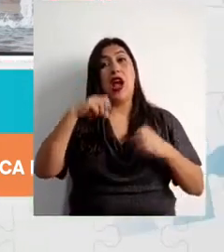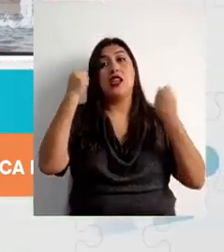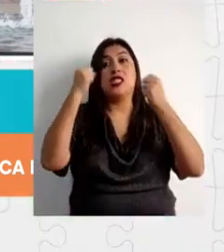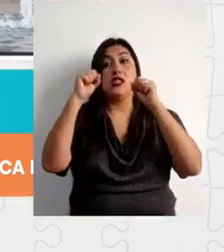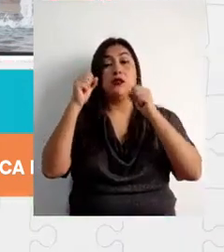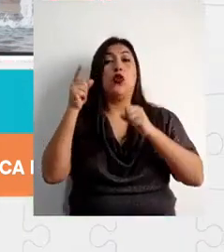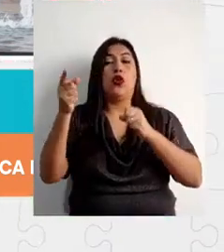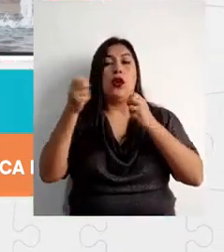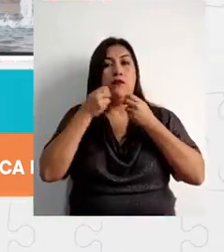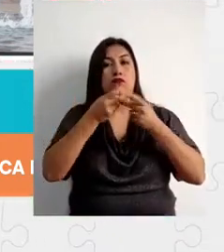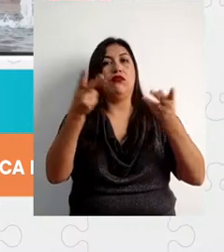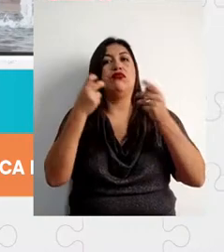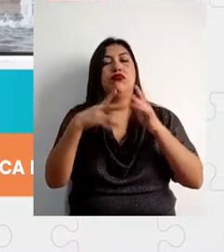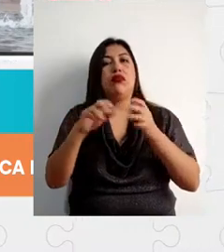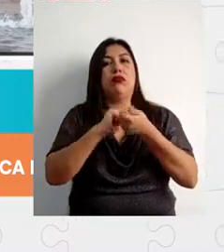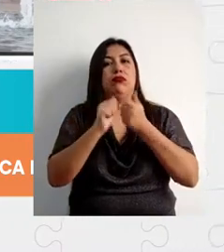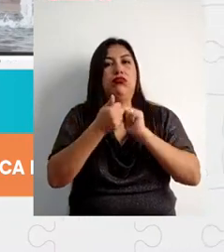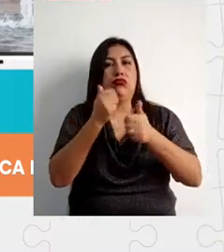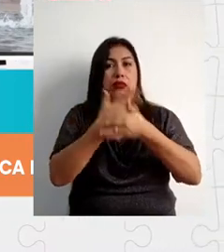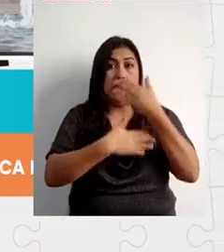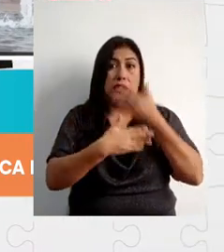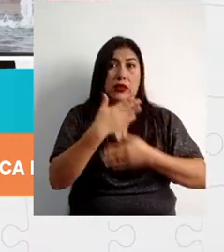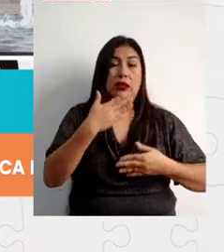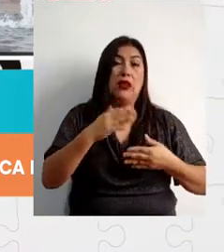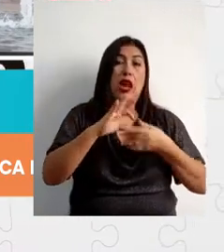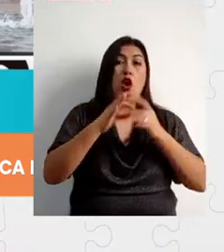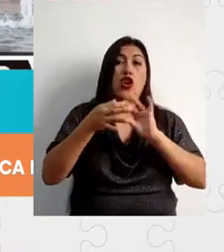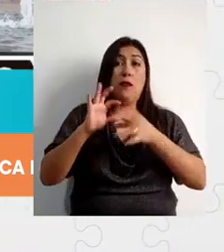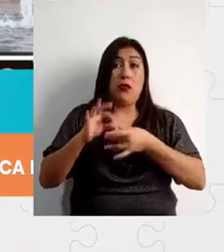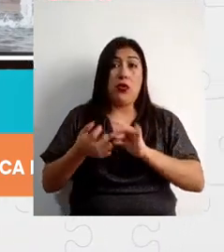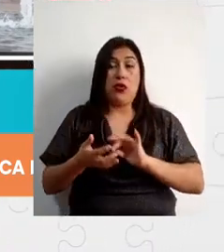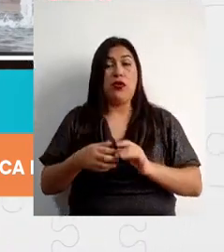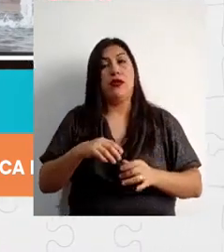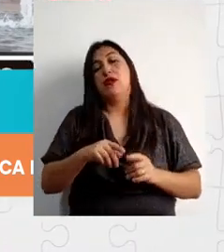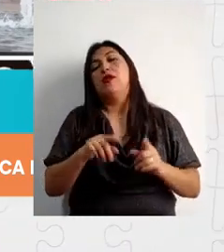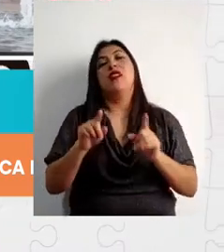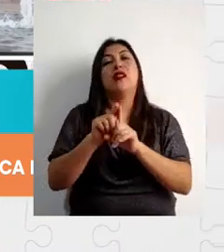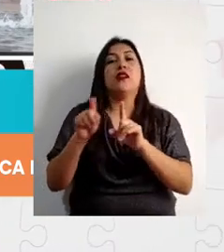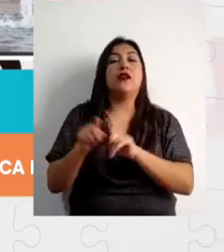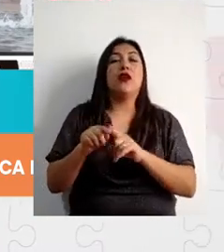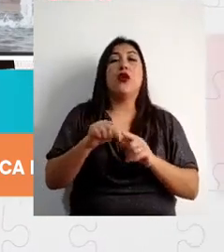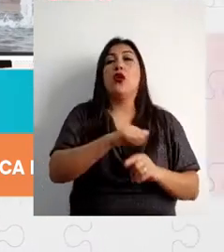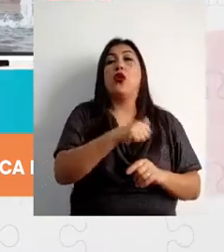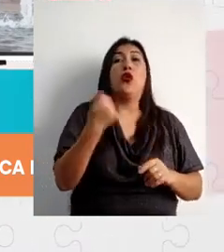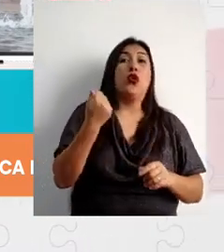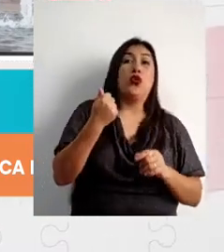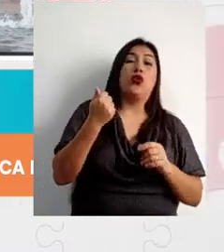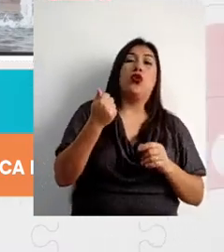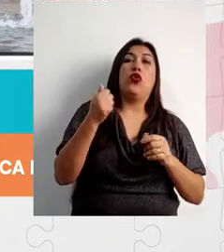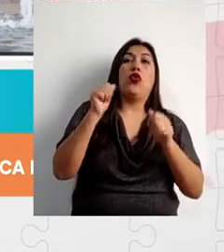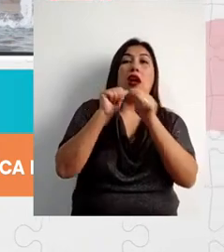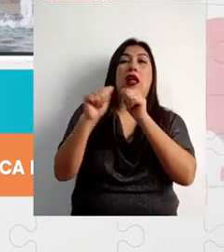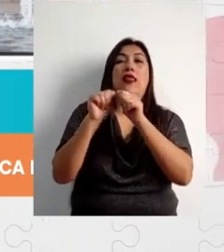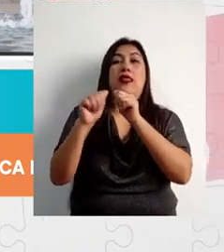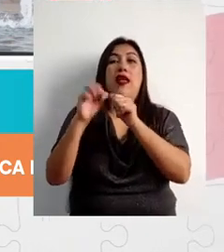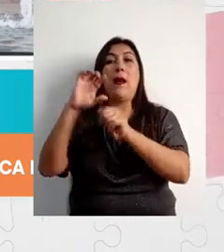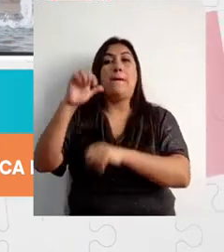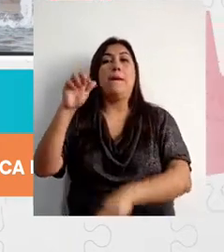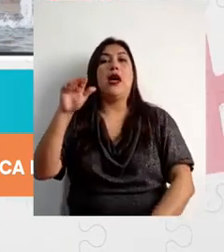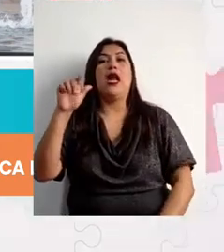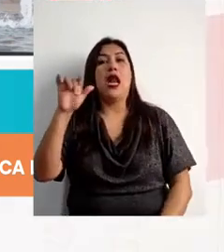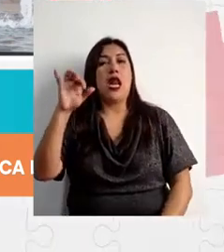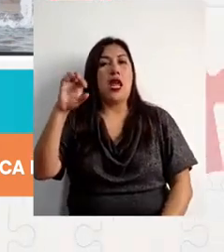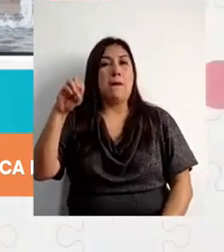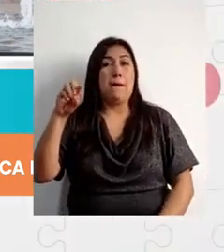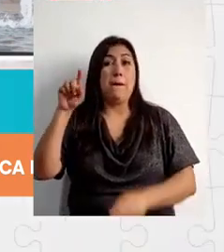Juegos Olímpicos, y también el canal de Paralympic Sports va a transmitir varios paradeportes. Entonces todos los peruanos